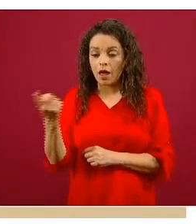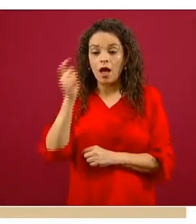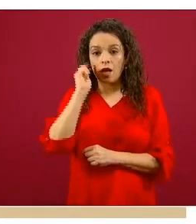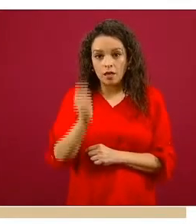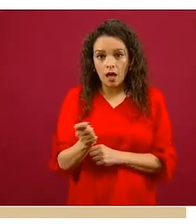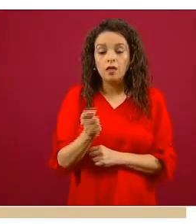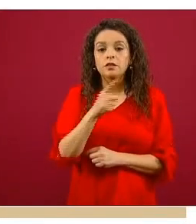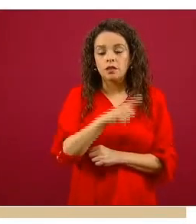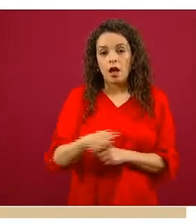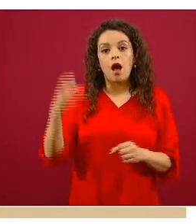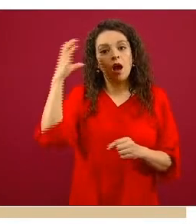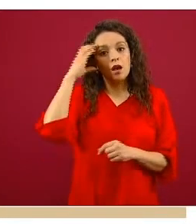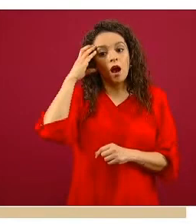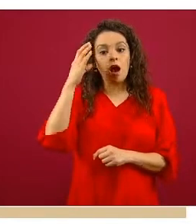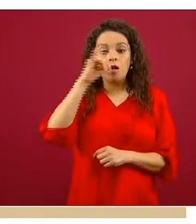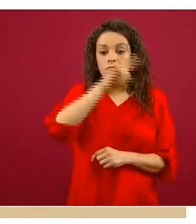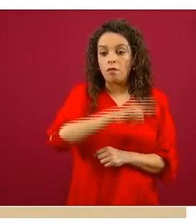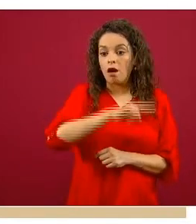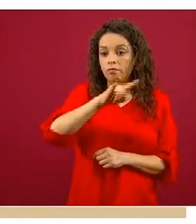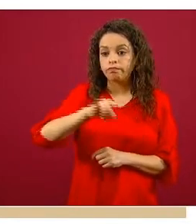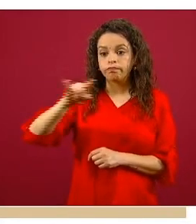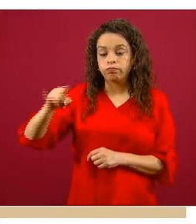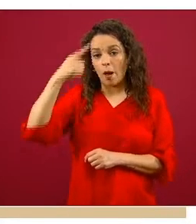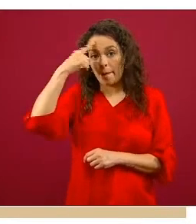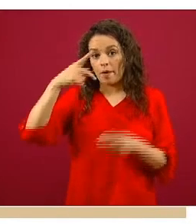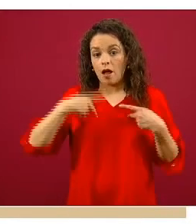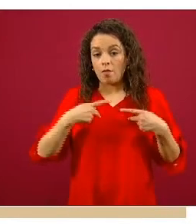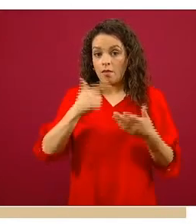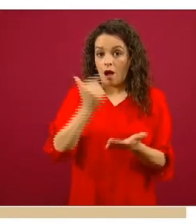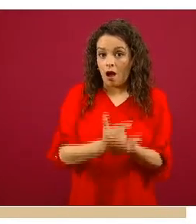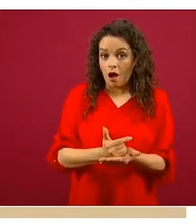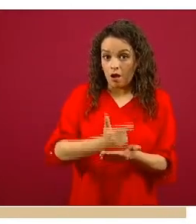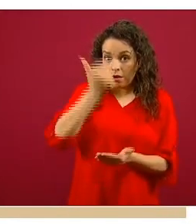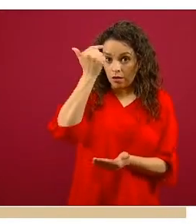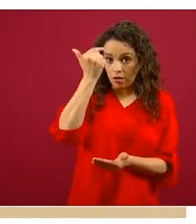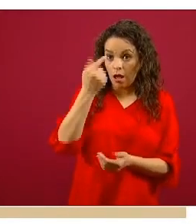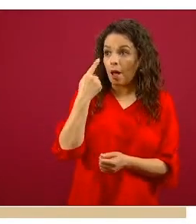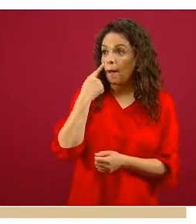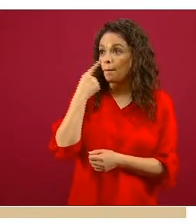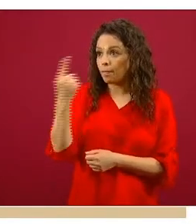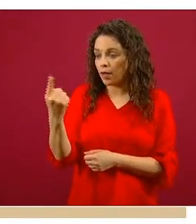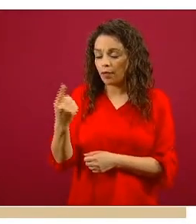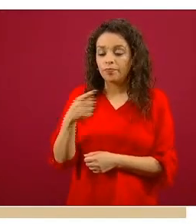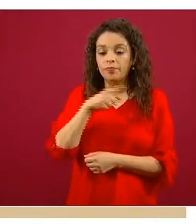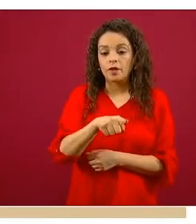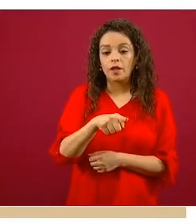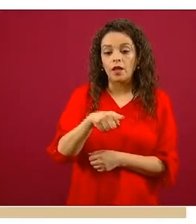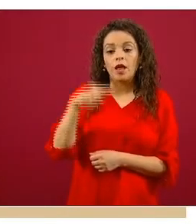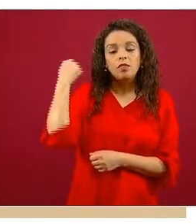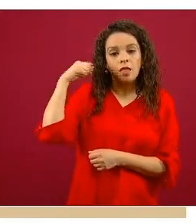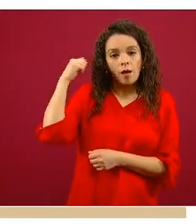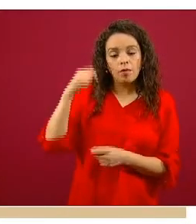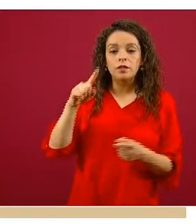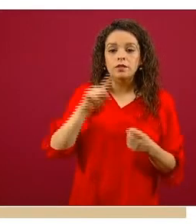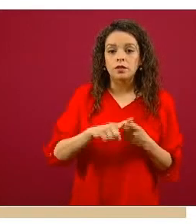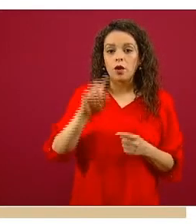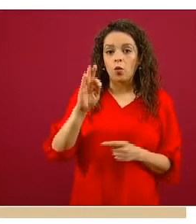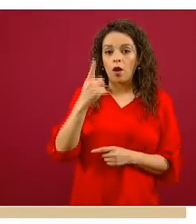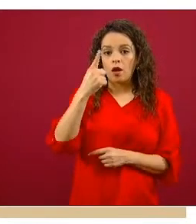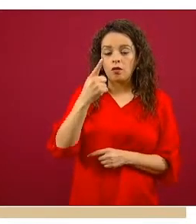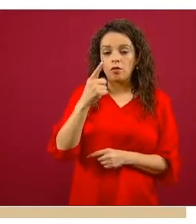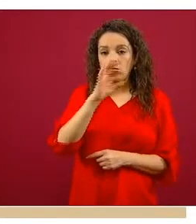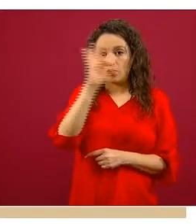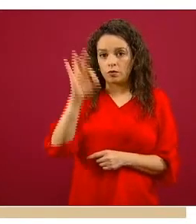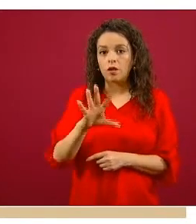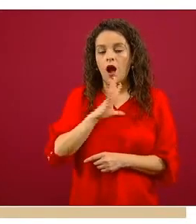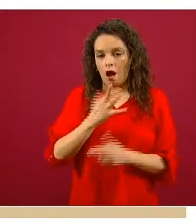aquí sí vemos mayor disponibilidad, mismo Tabasco, tiene un 41% de disponibilidad,